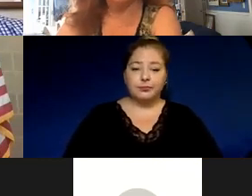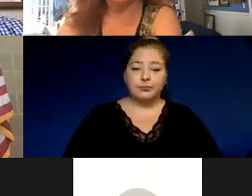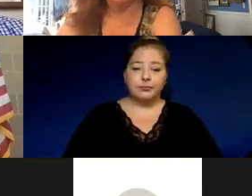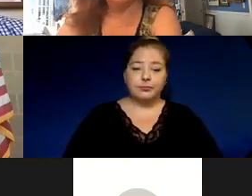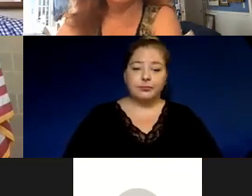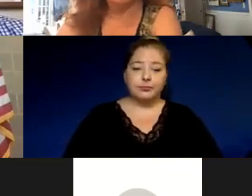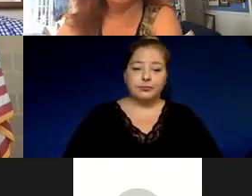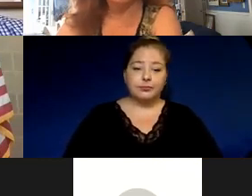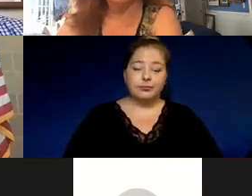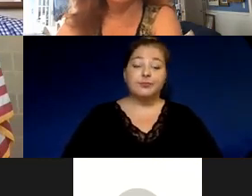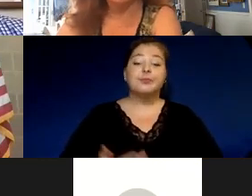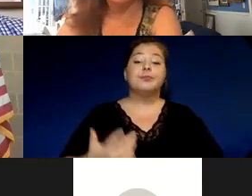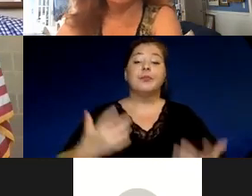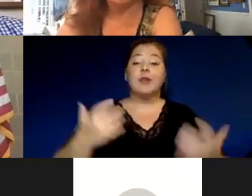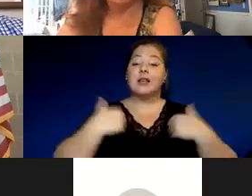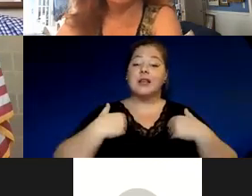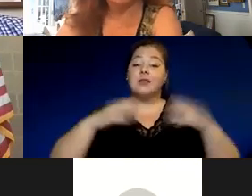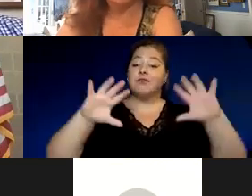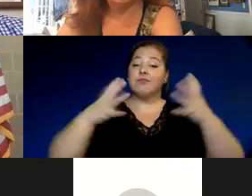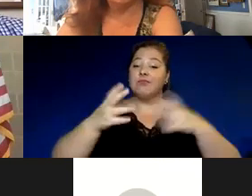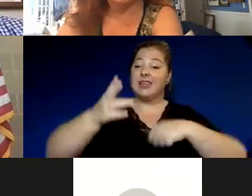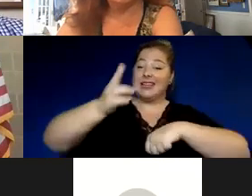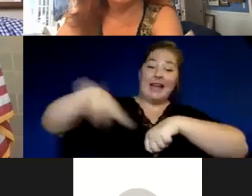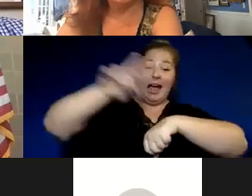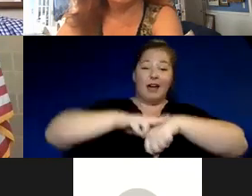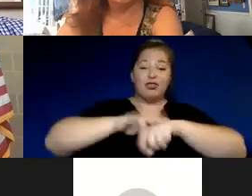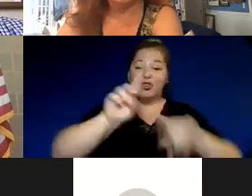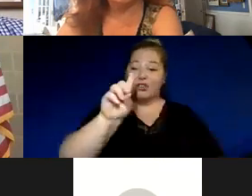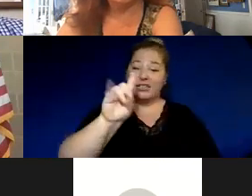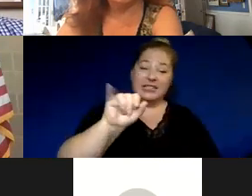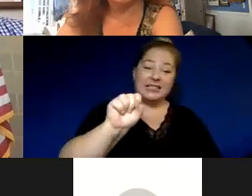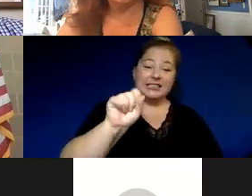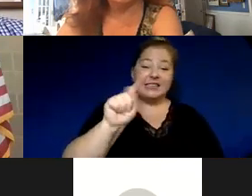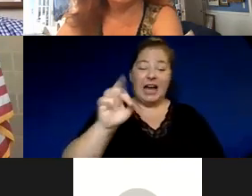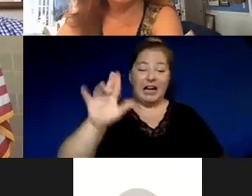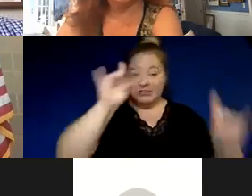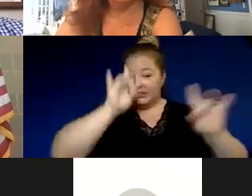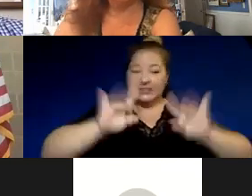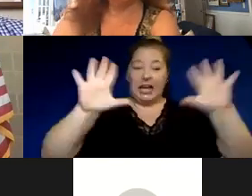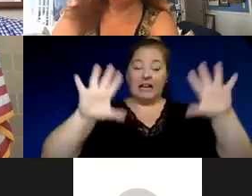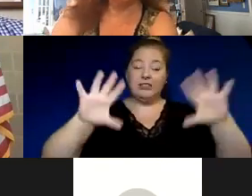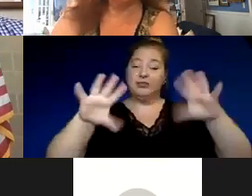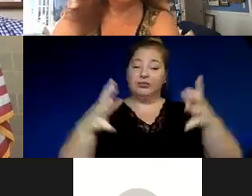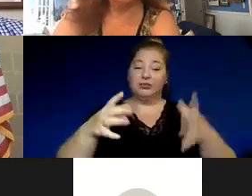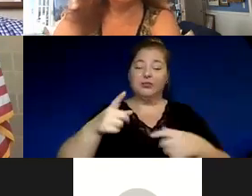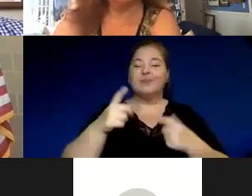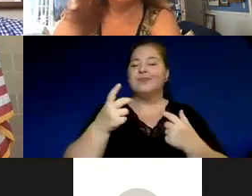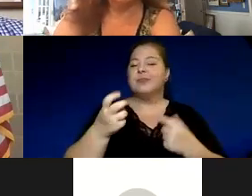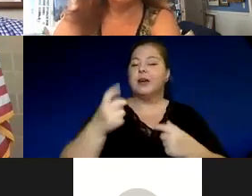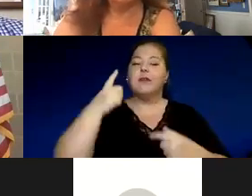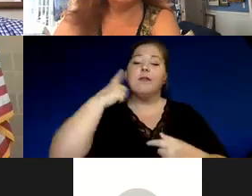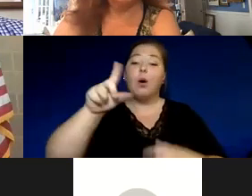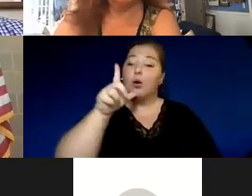naturales también permite que la administración de negocios pequeños brinde préstamos. Préstamos